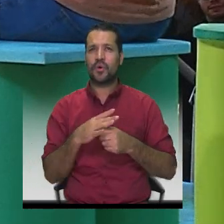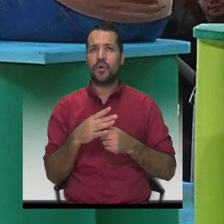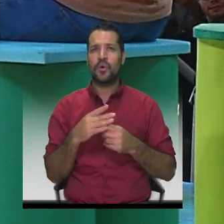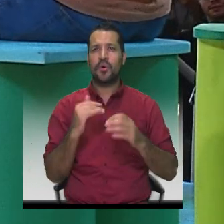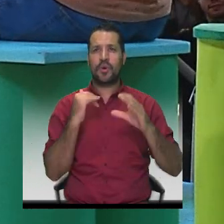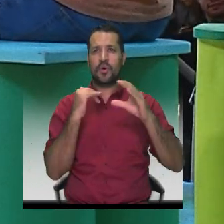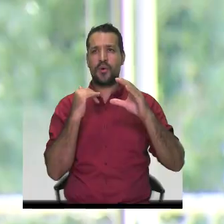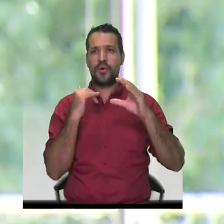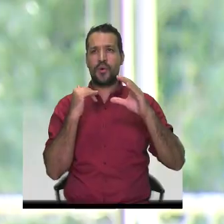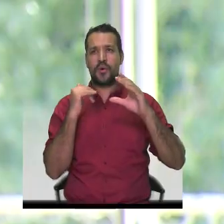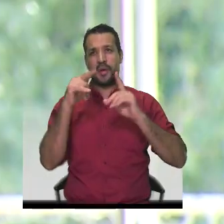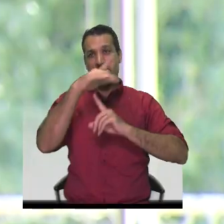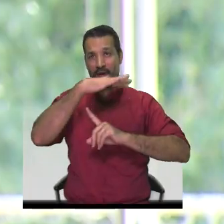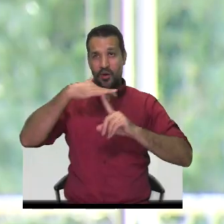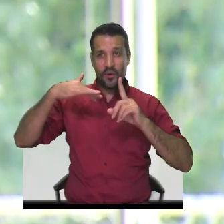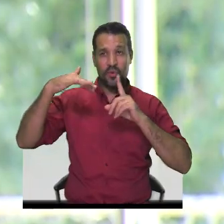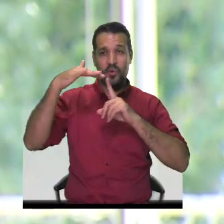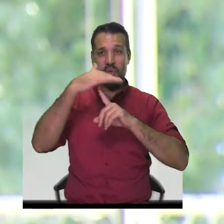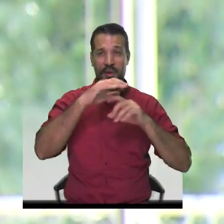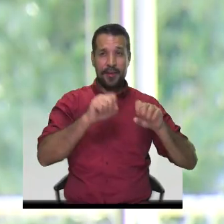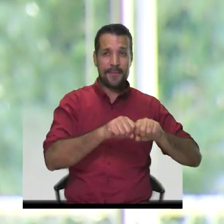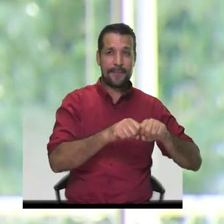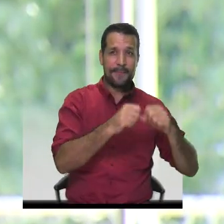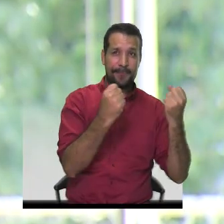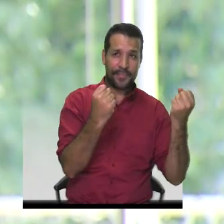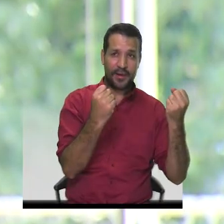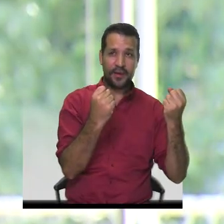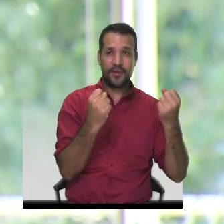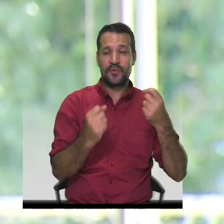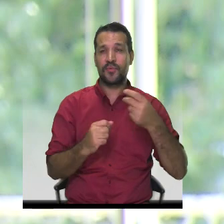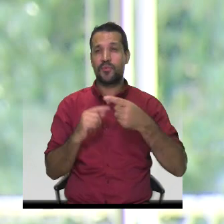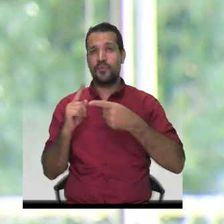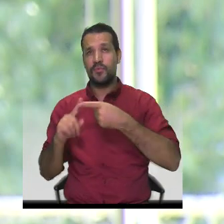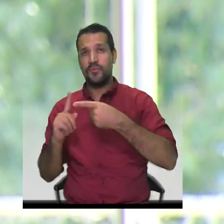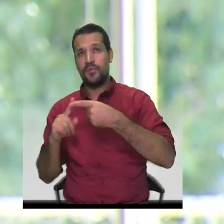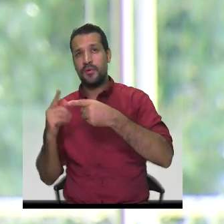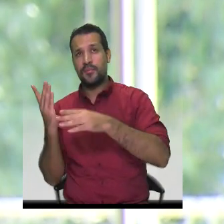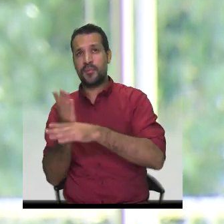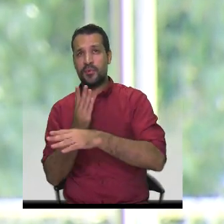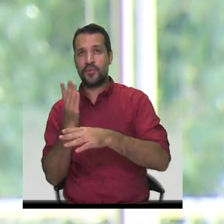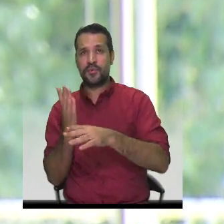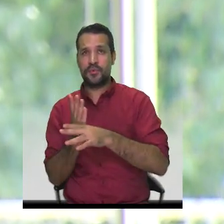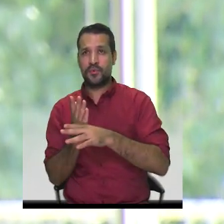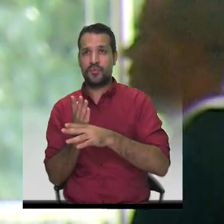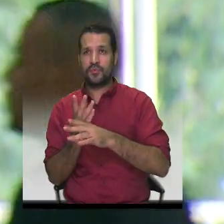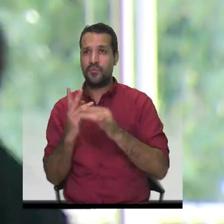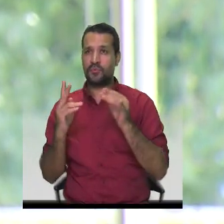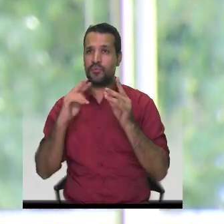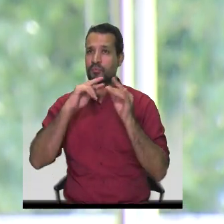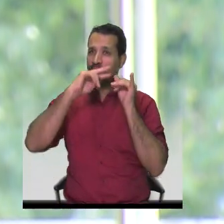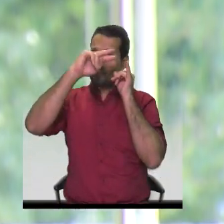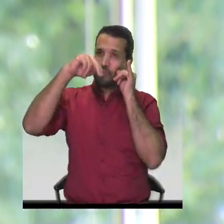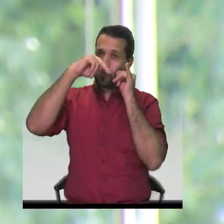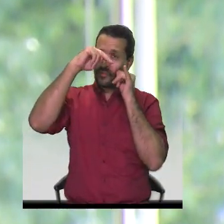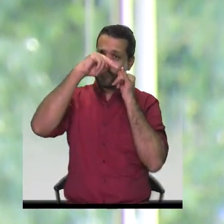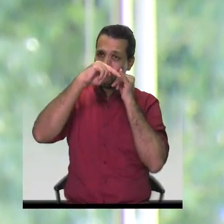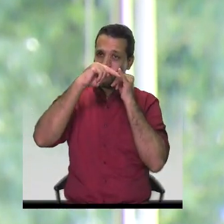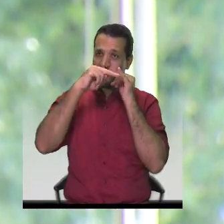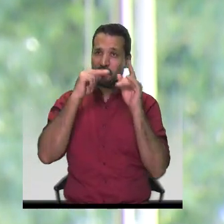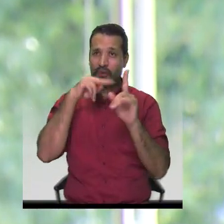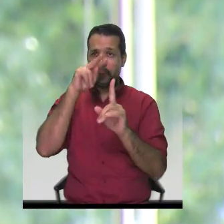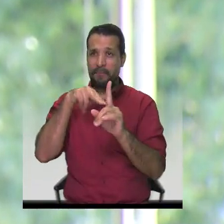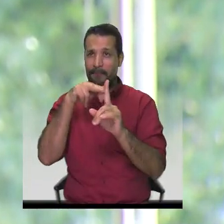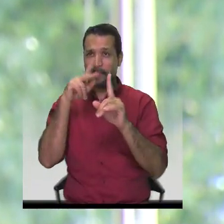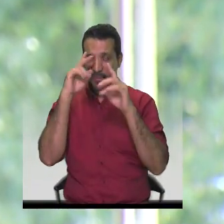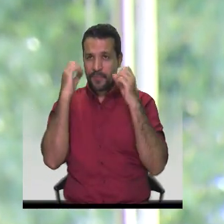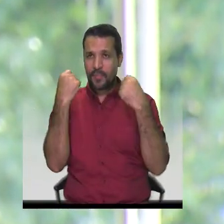varias aristas. Una de ellas, que para mí es la más problemática, aunque no es muy antropocéntrica, es decir, no nos preocupa tanto, es que